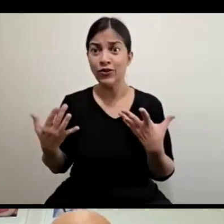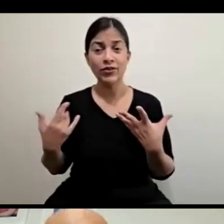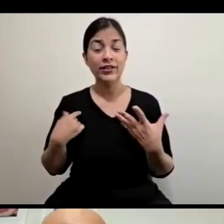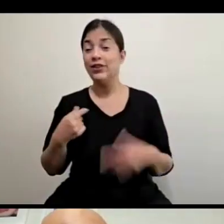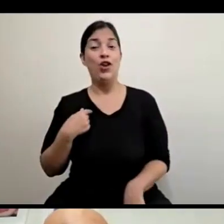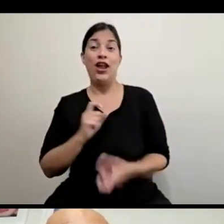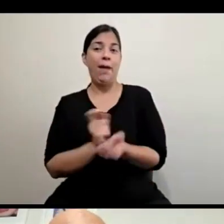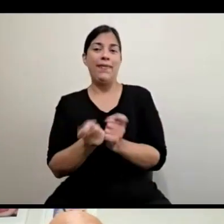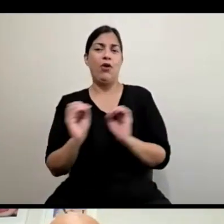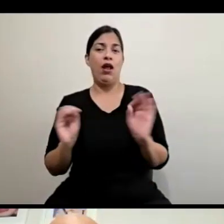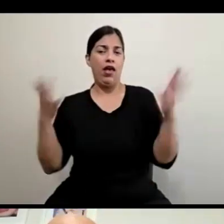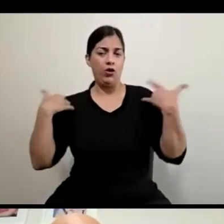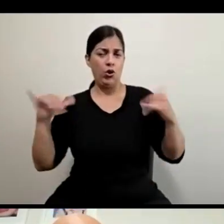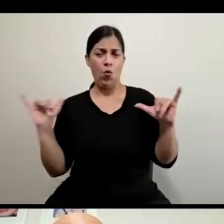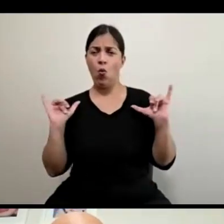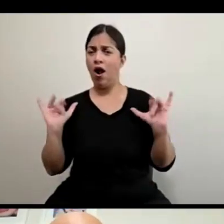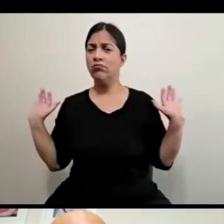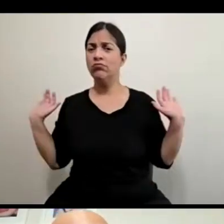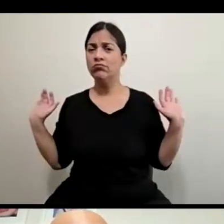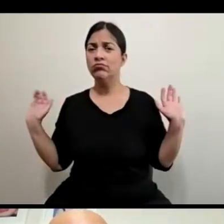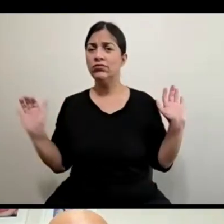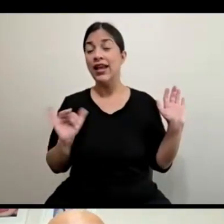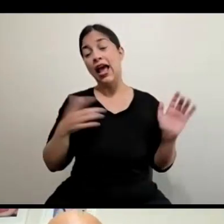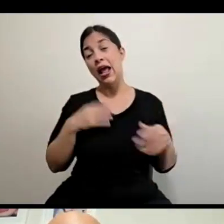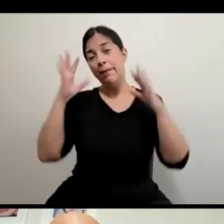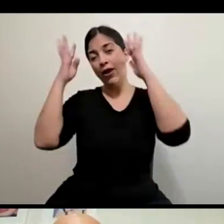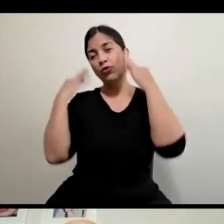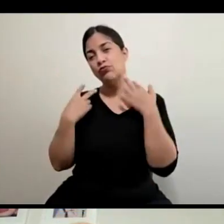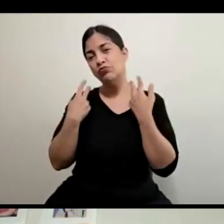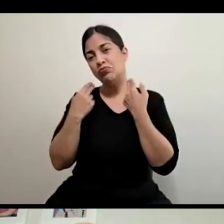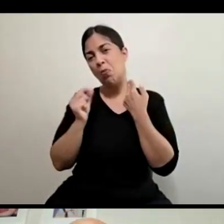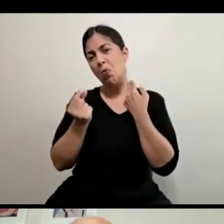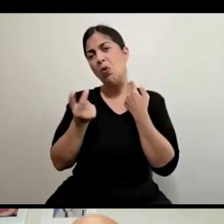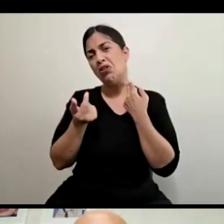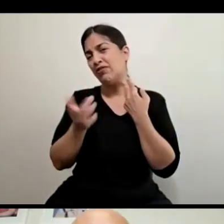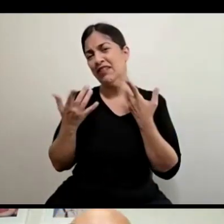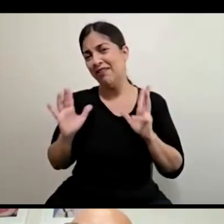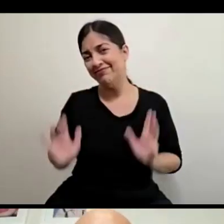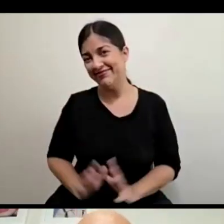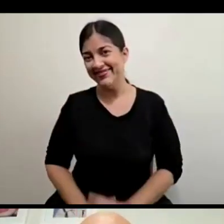estoy igualita. Bueno, me corté un poquito el pelo, más nada.